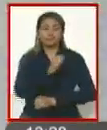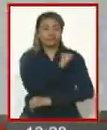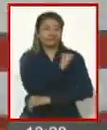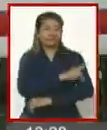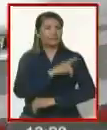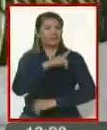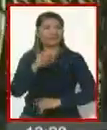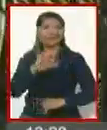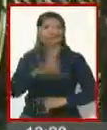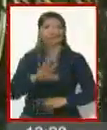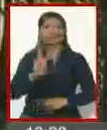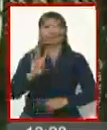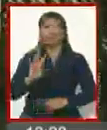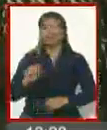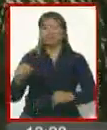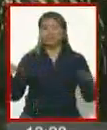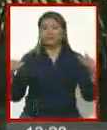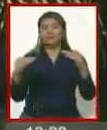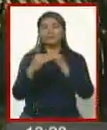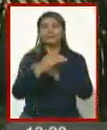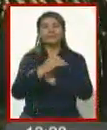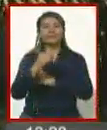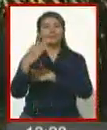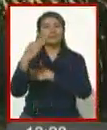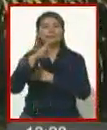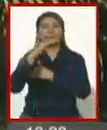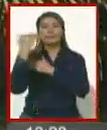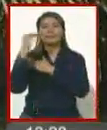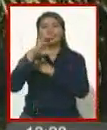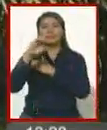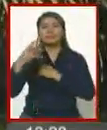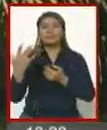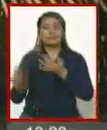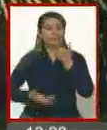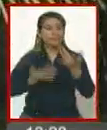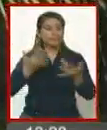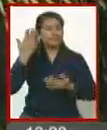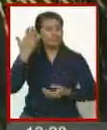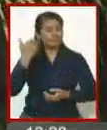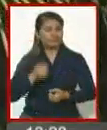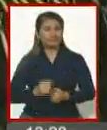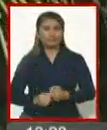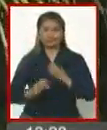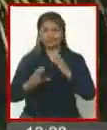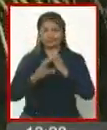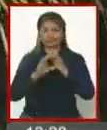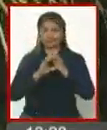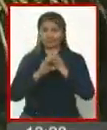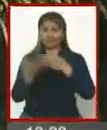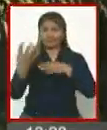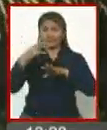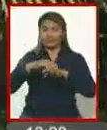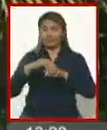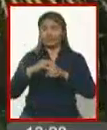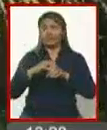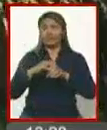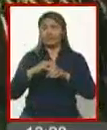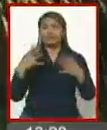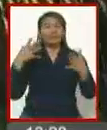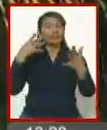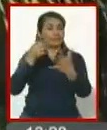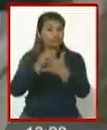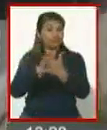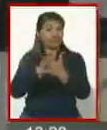kilómetro 154 de la carretera Cochabamba-Santa Cruz, está registrando un incendio. Un tráiler que transportaba varios vehículos habría